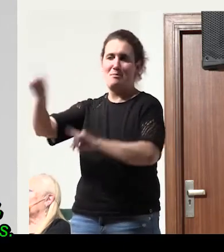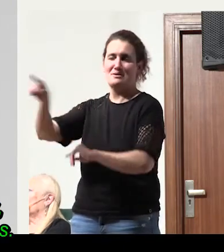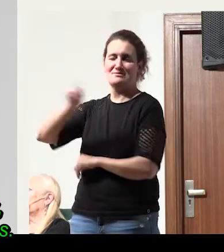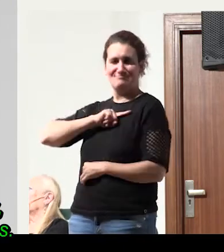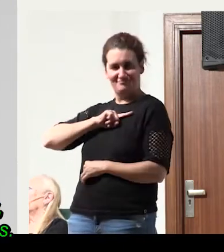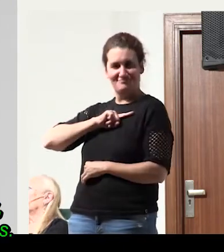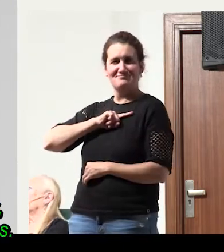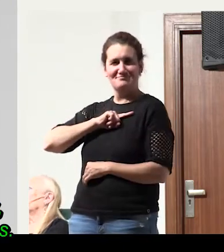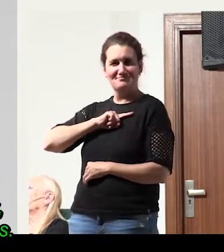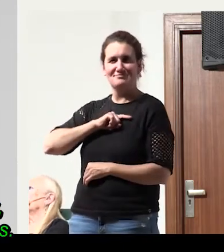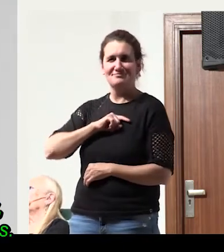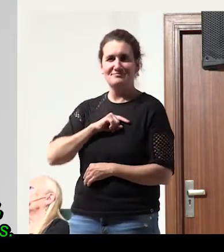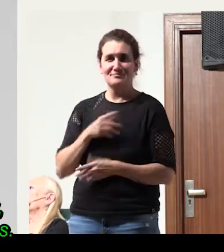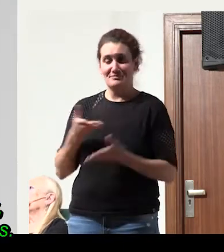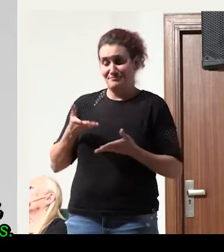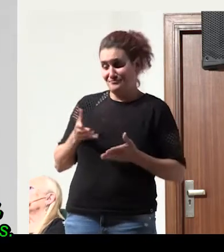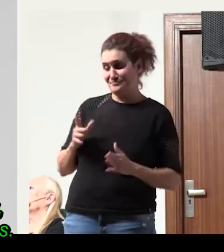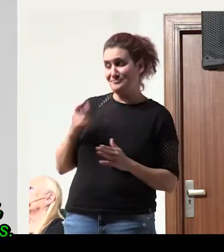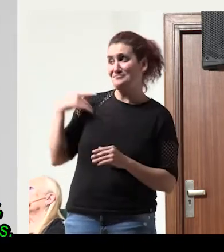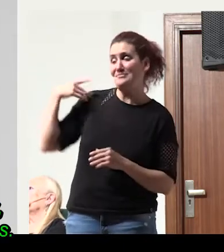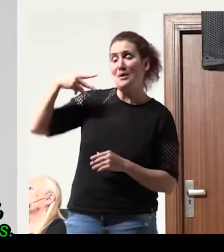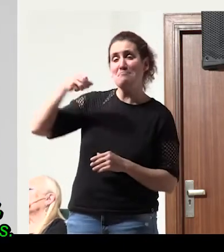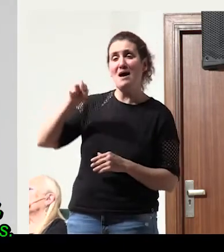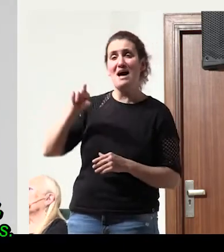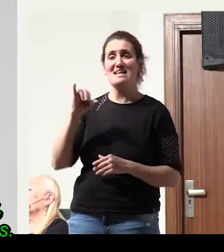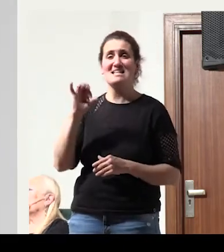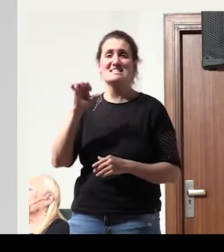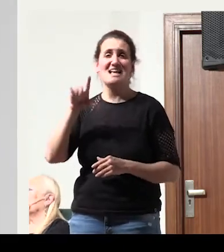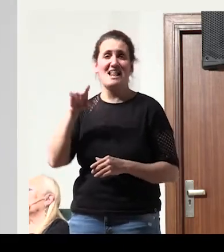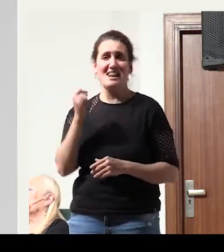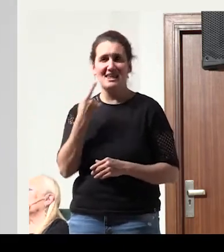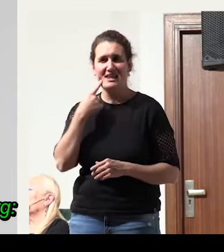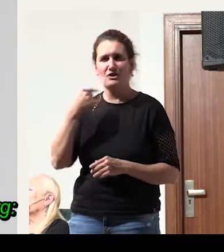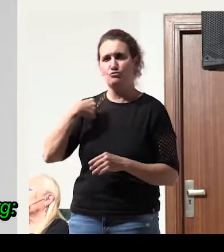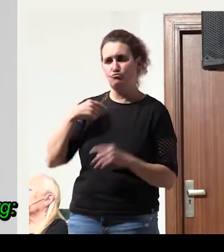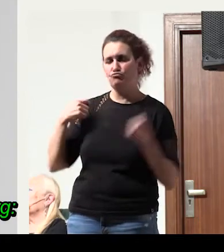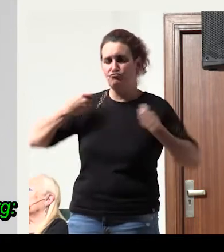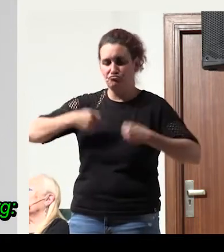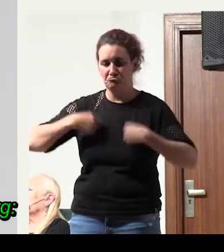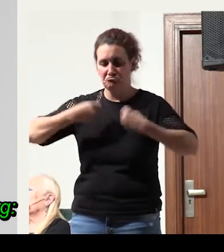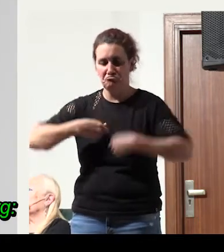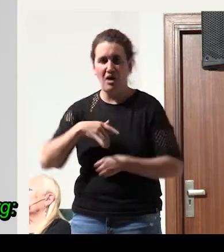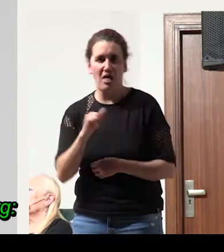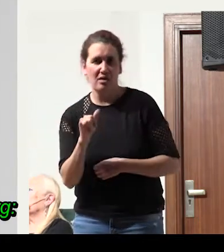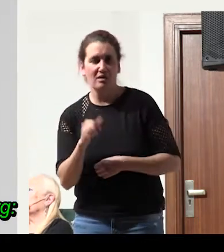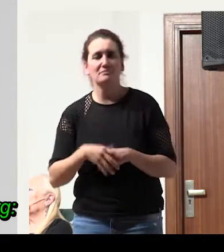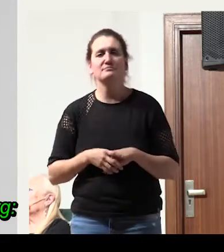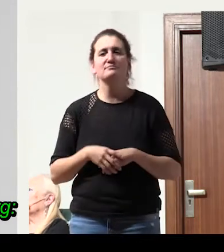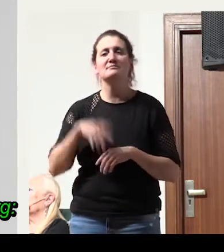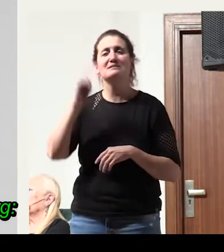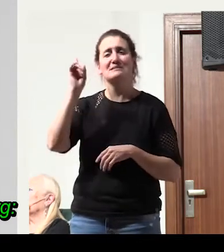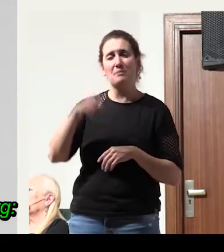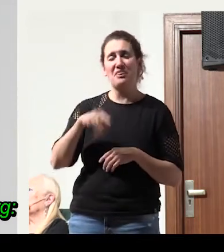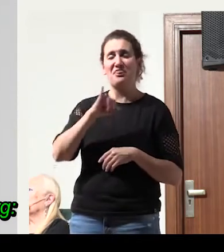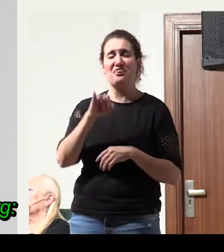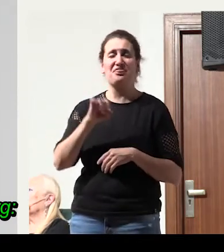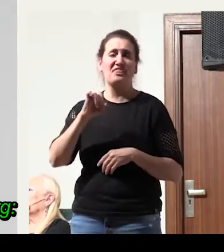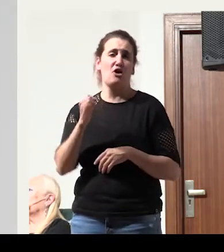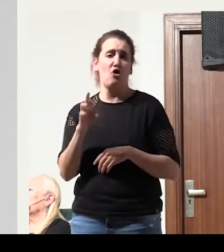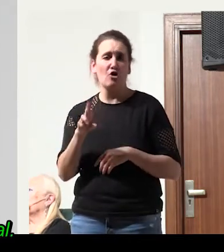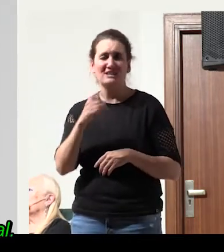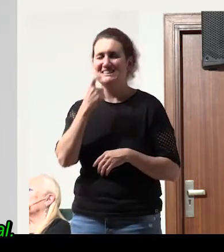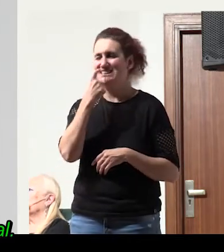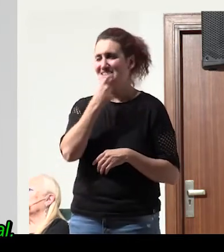Desciendo de Mary Shelley, sobrevivo a base de petachos. Tengo también algo de cíbor, muchos dientes